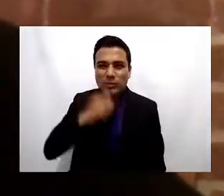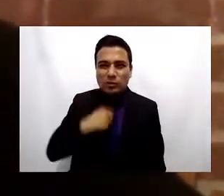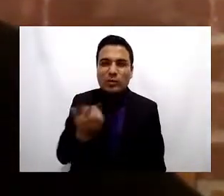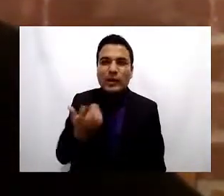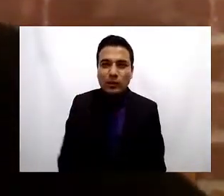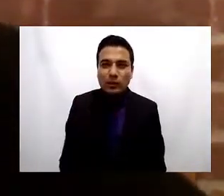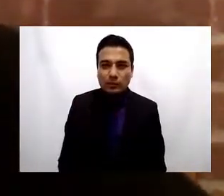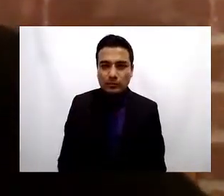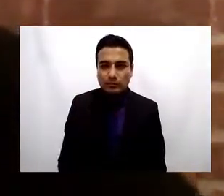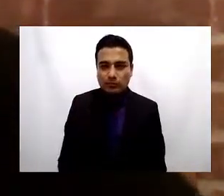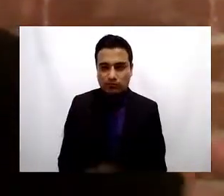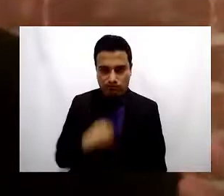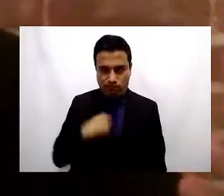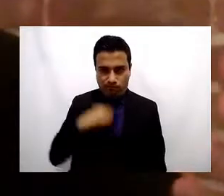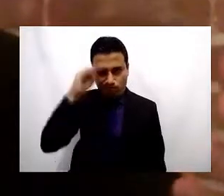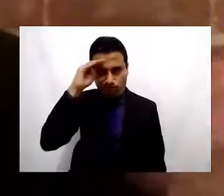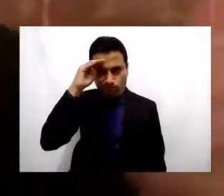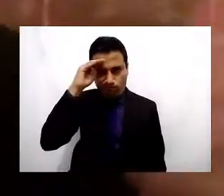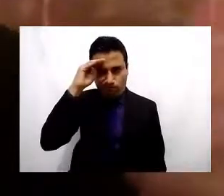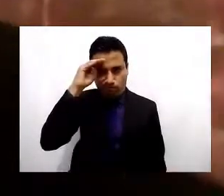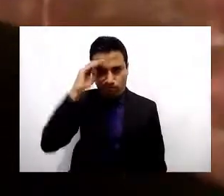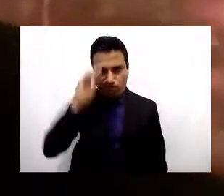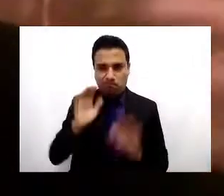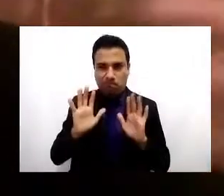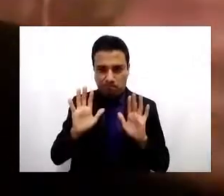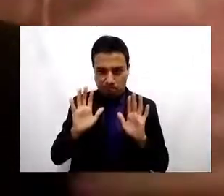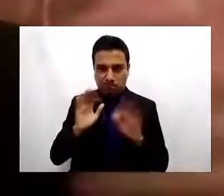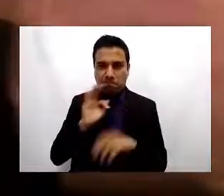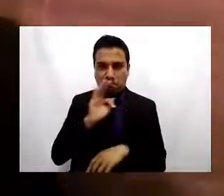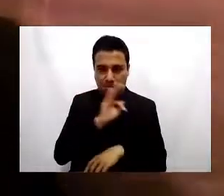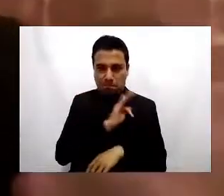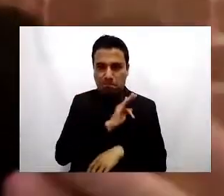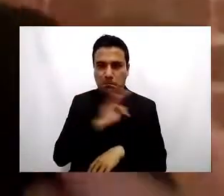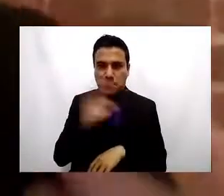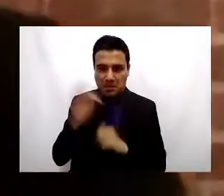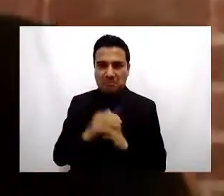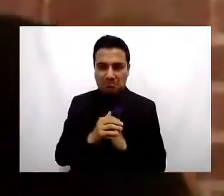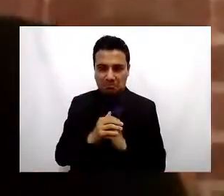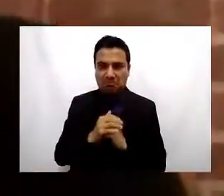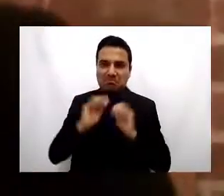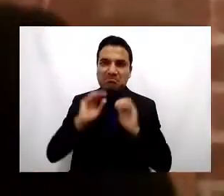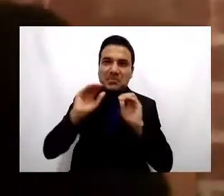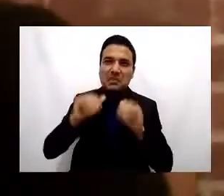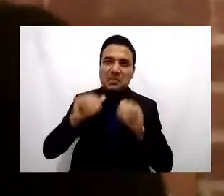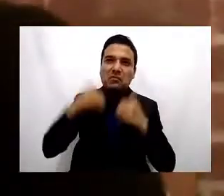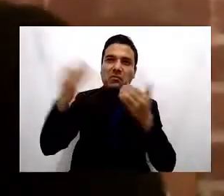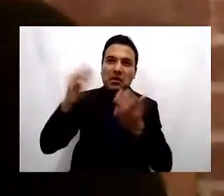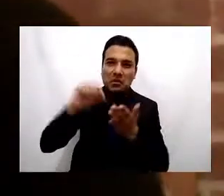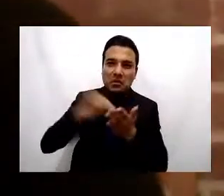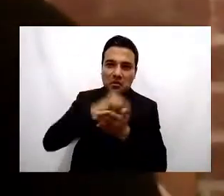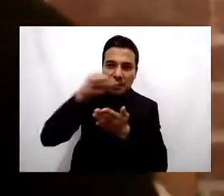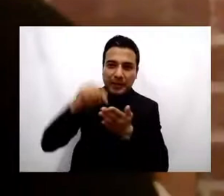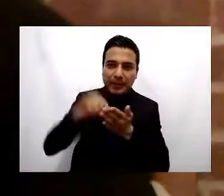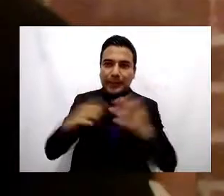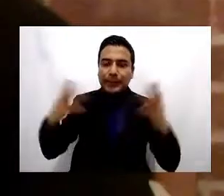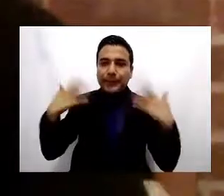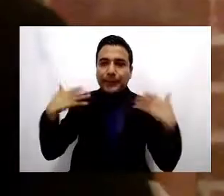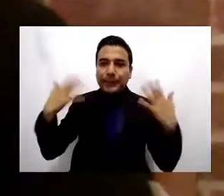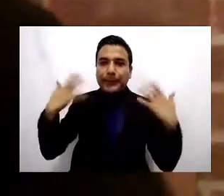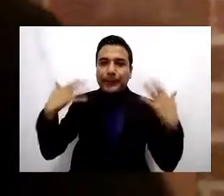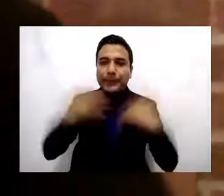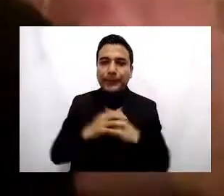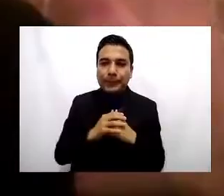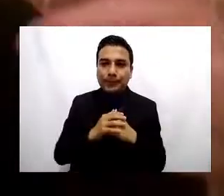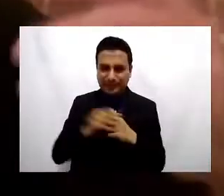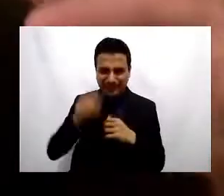proponerles un espacio donde disfrutar, un espacio al aire libre. Nosotros tenemos el concepto de la quinta.